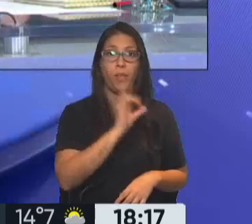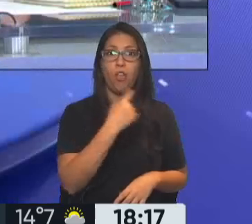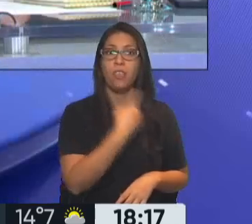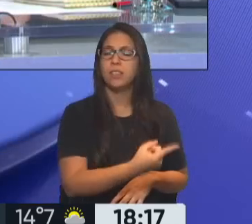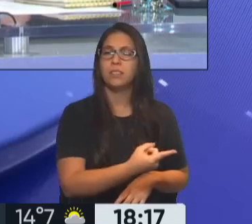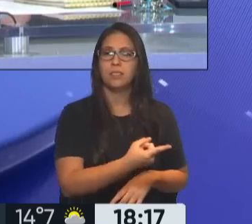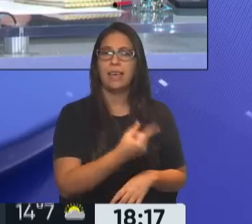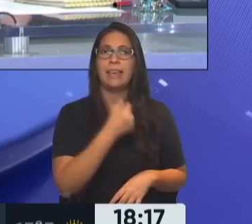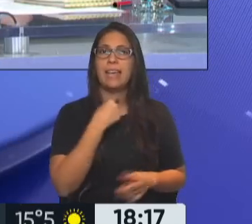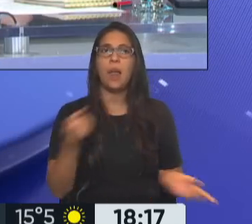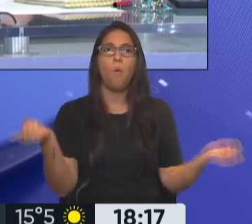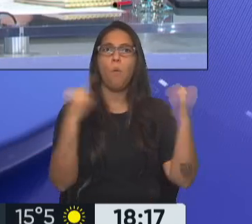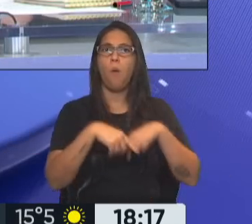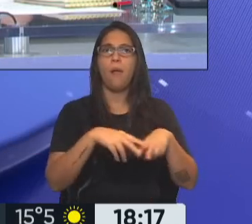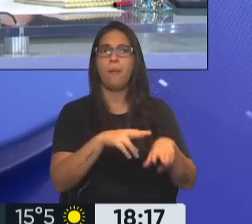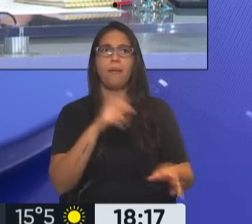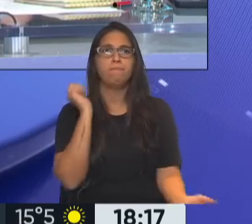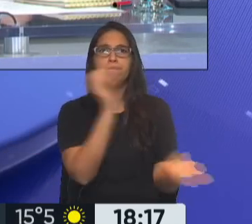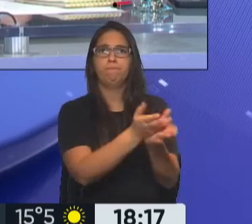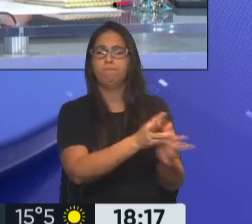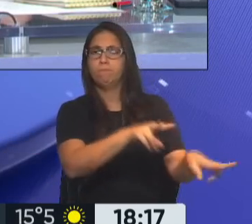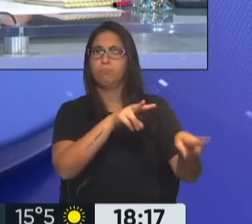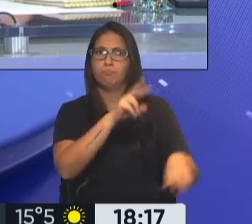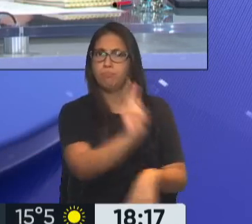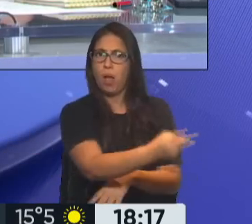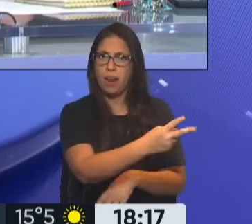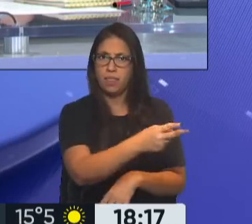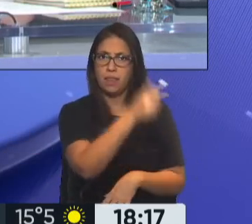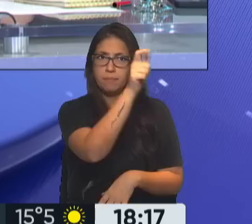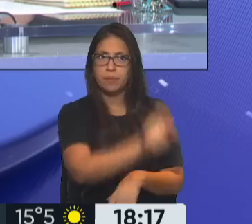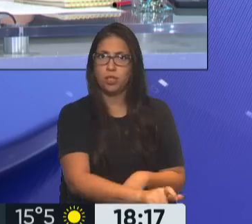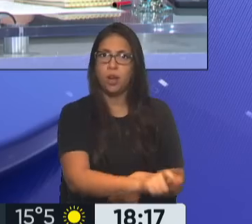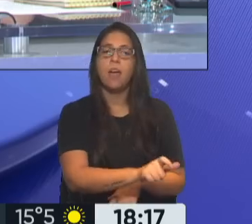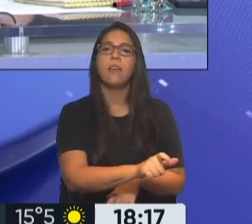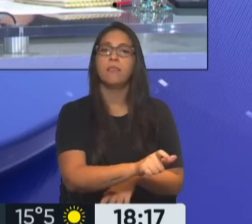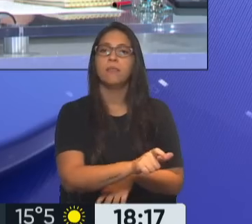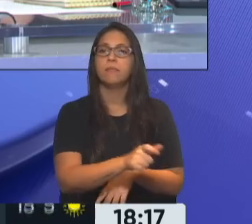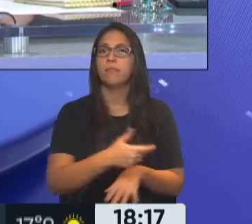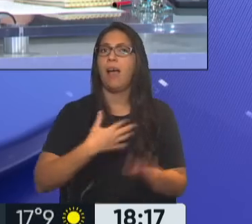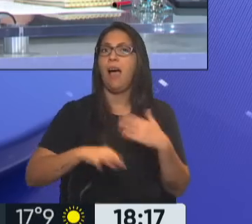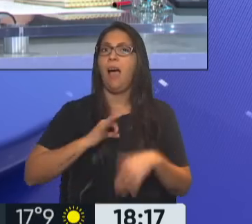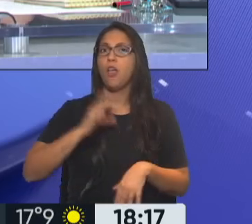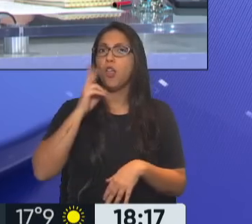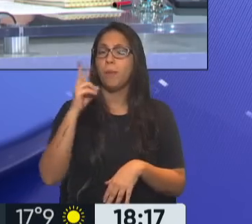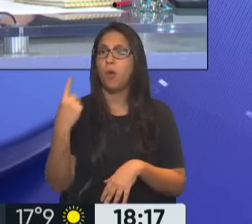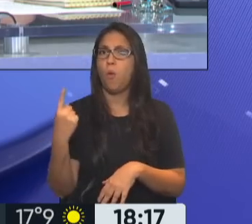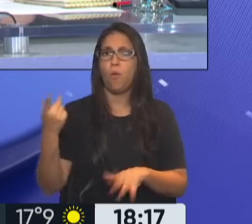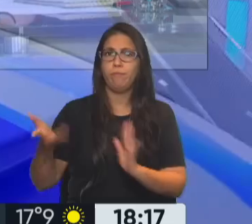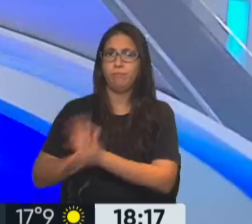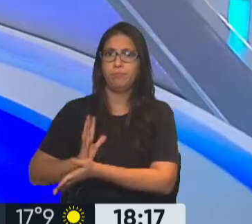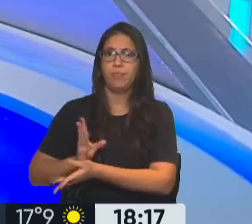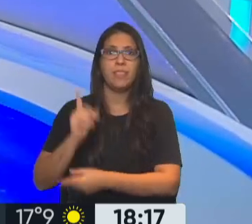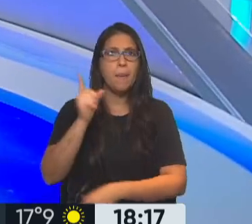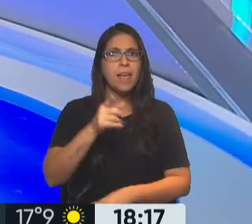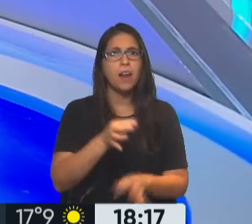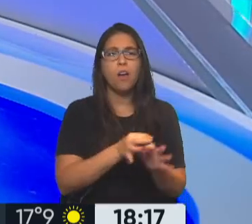restablezca la pena de muerte directamente, que fue derogada en el 2001 en el caso de Chile, pero también lo hizo el gobernador de Valparaíso, que